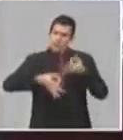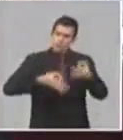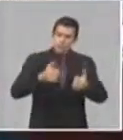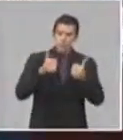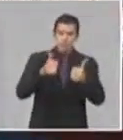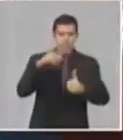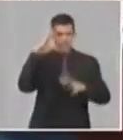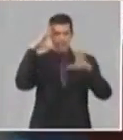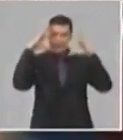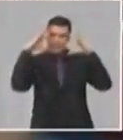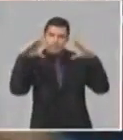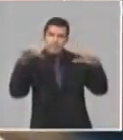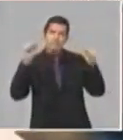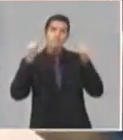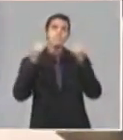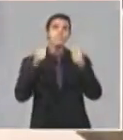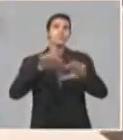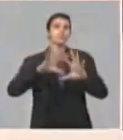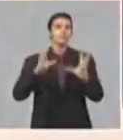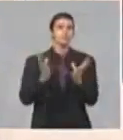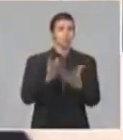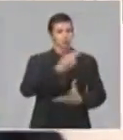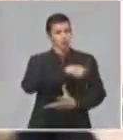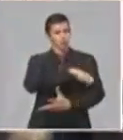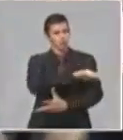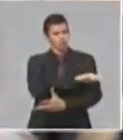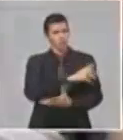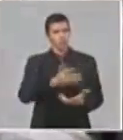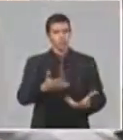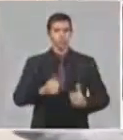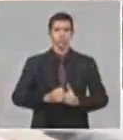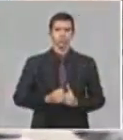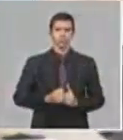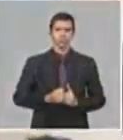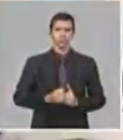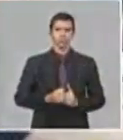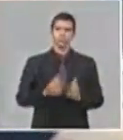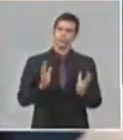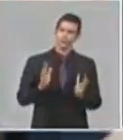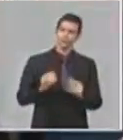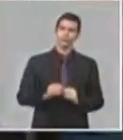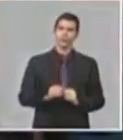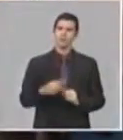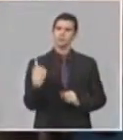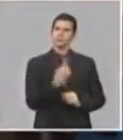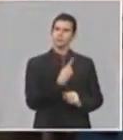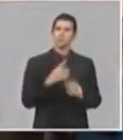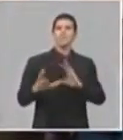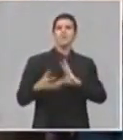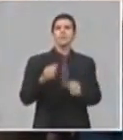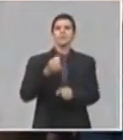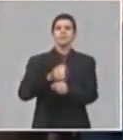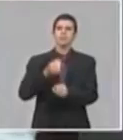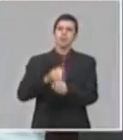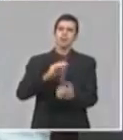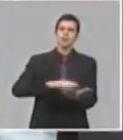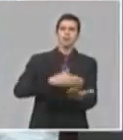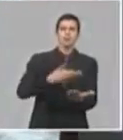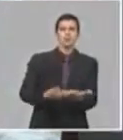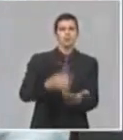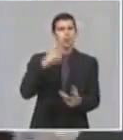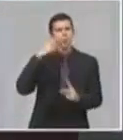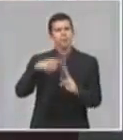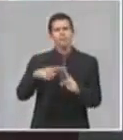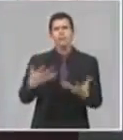estas tiene menos pesos pero esto es un sistema de medidas y que está orientado precisamente a eso acerca de cerdo